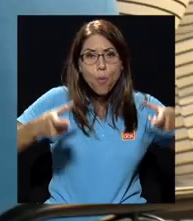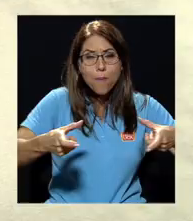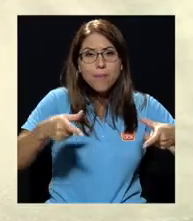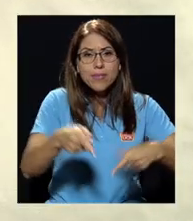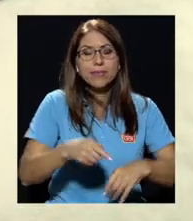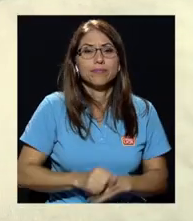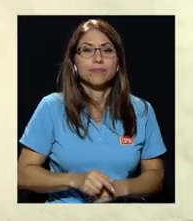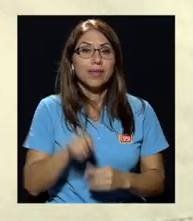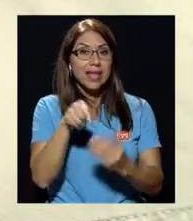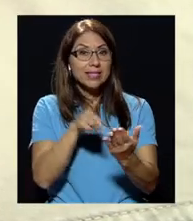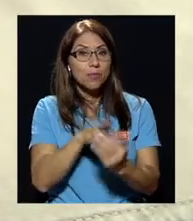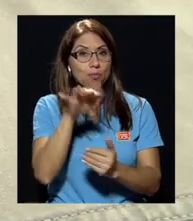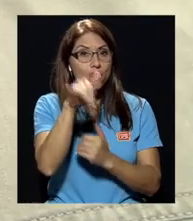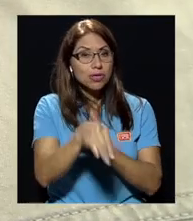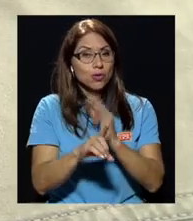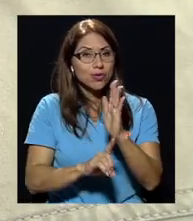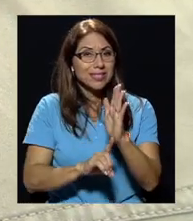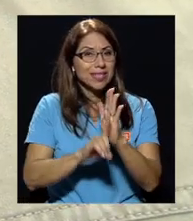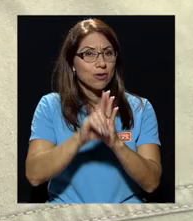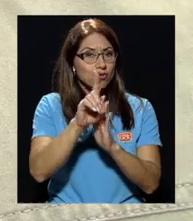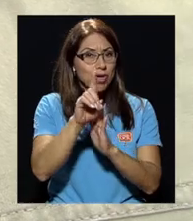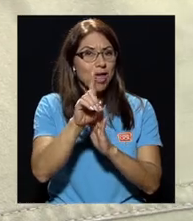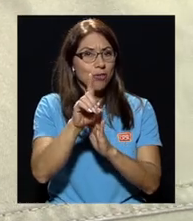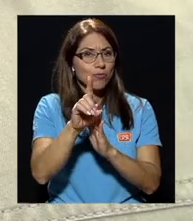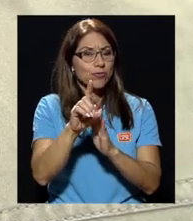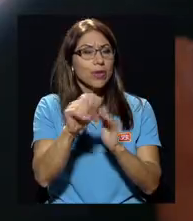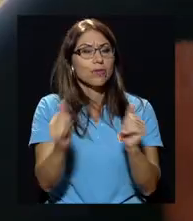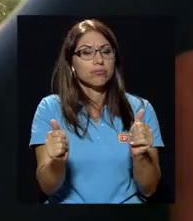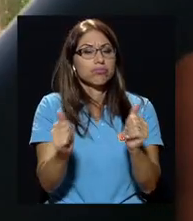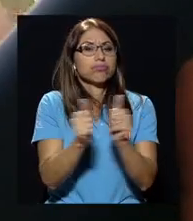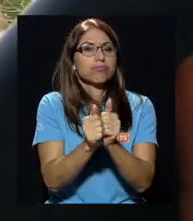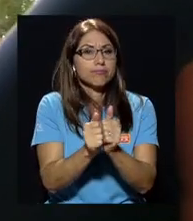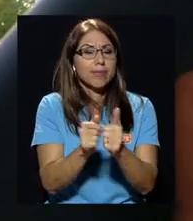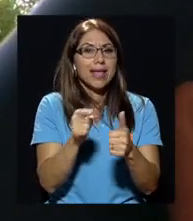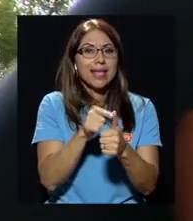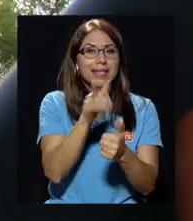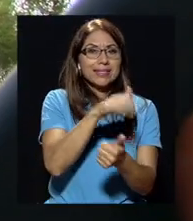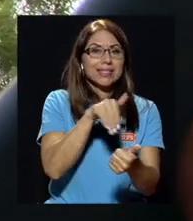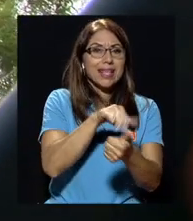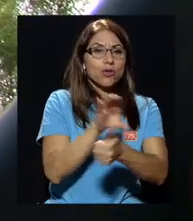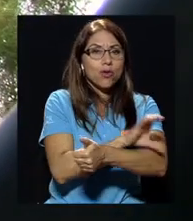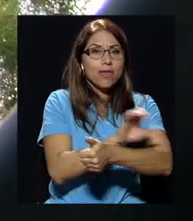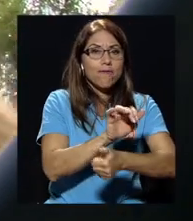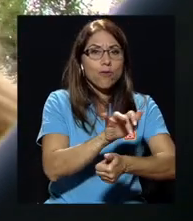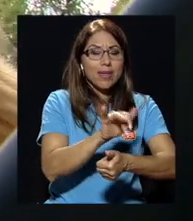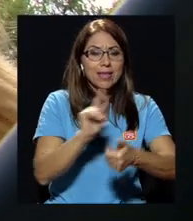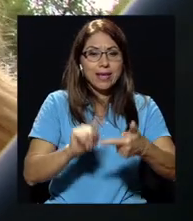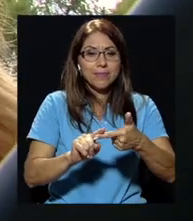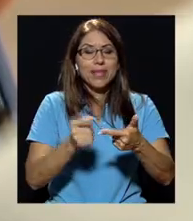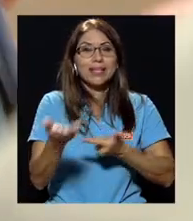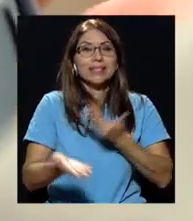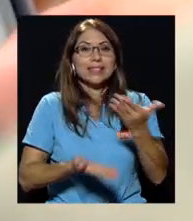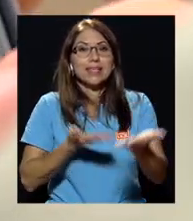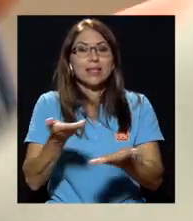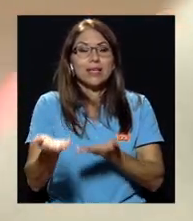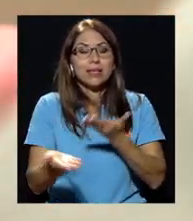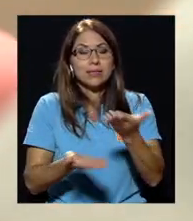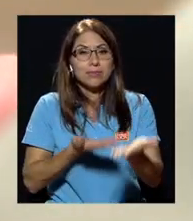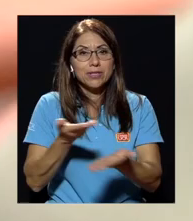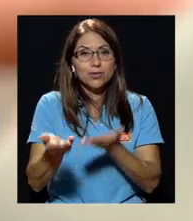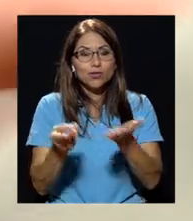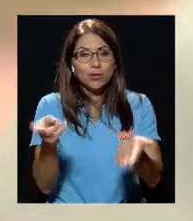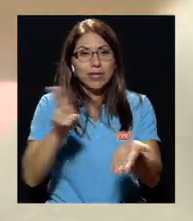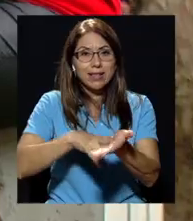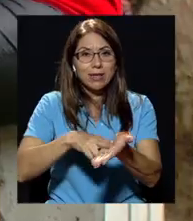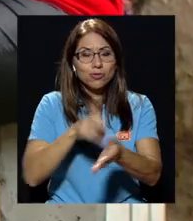Este proyecto fue desarrollado de manera conjunta entre el Centro de Informática y la Sección de Servicios Contratados de la Oficina de Servicios